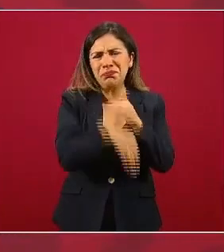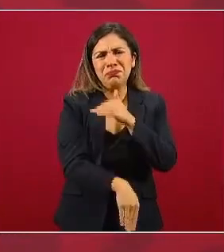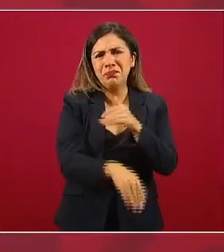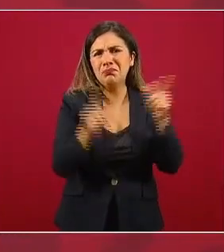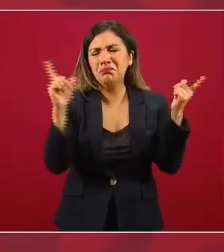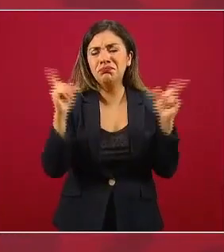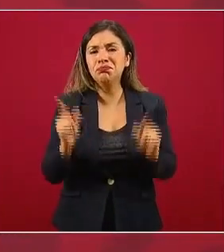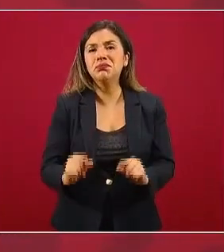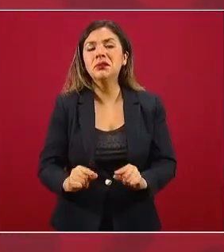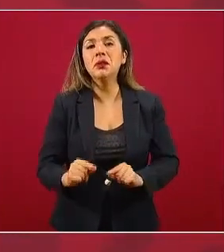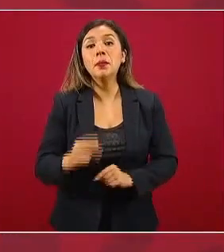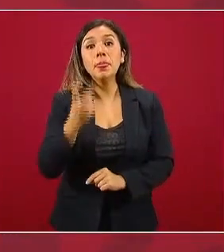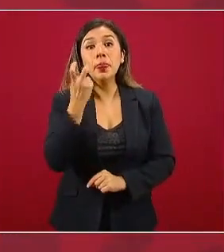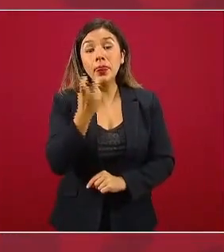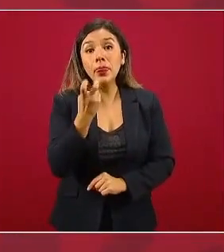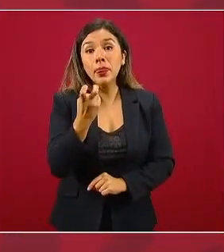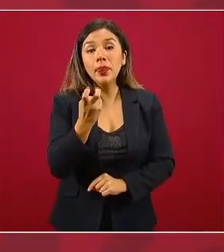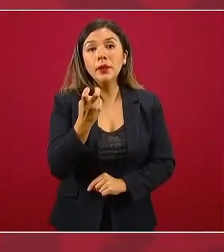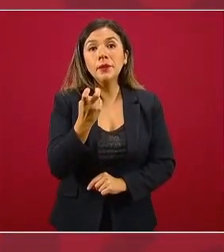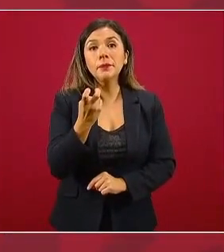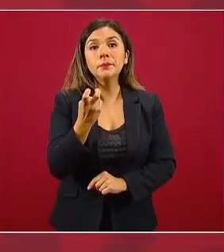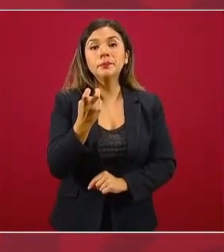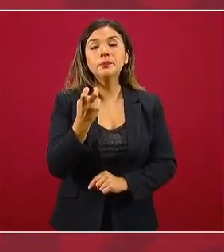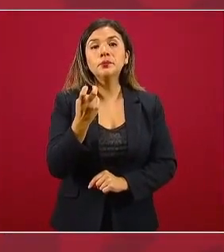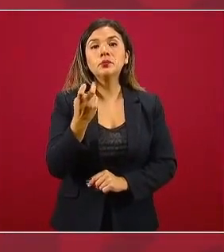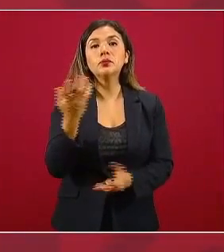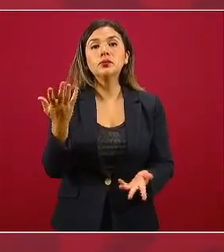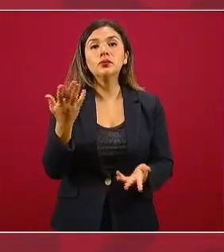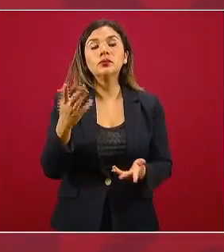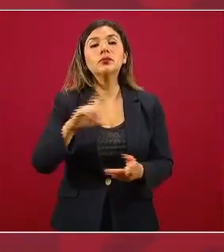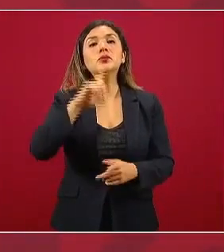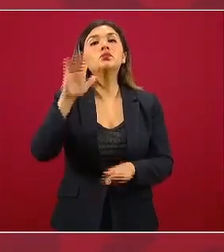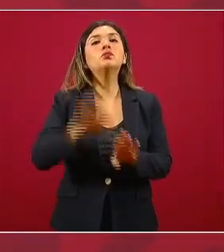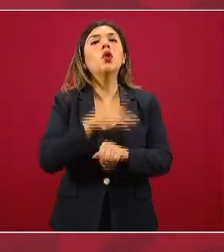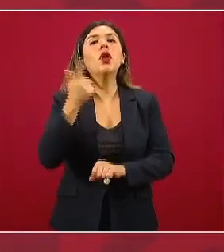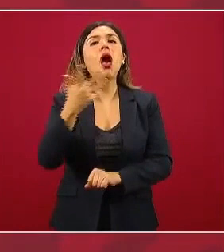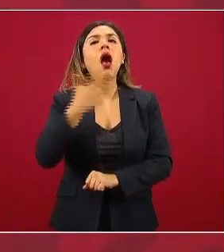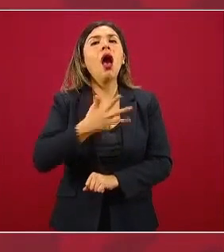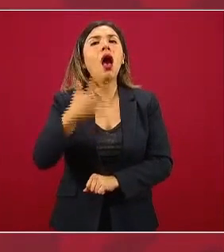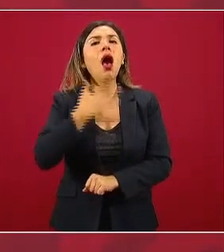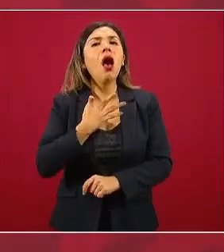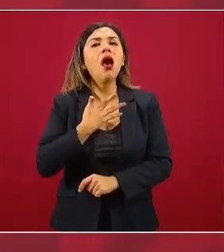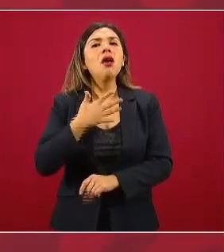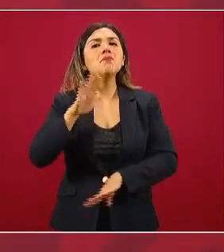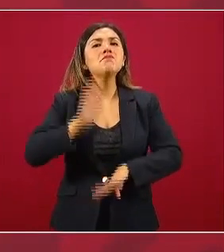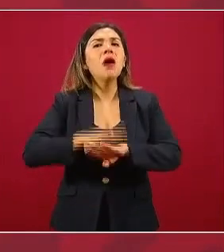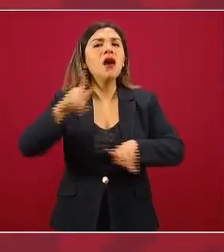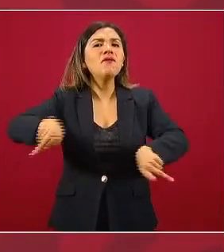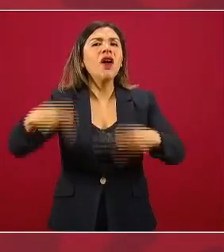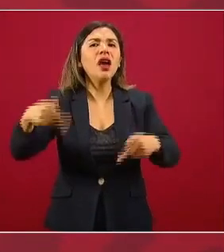Entonces, por una sobreoferta.